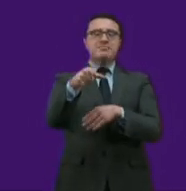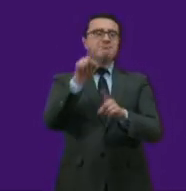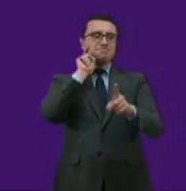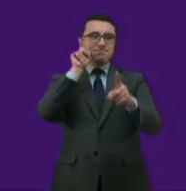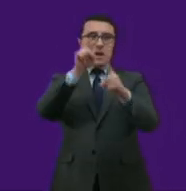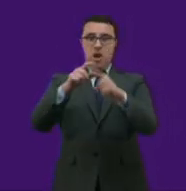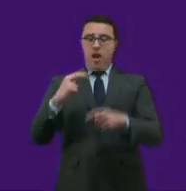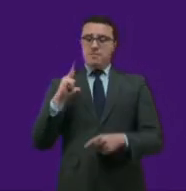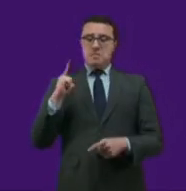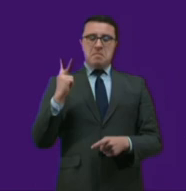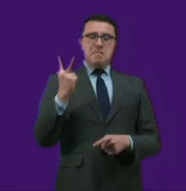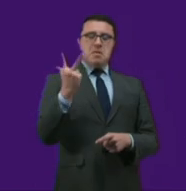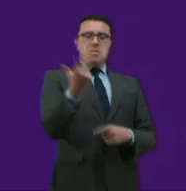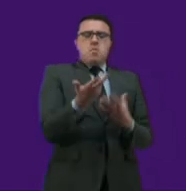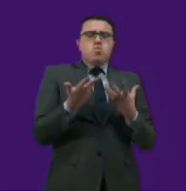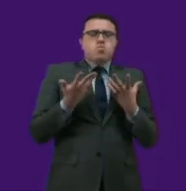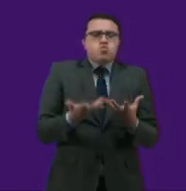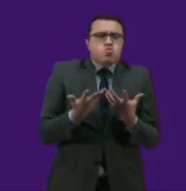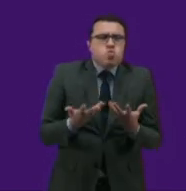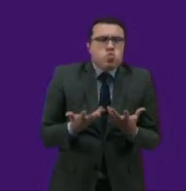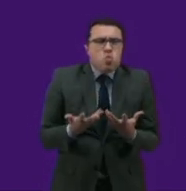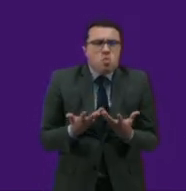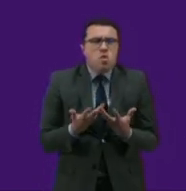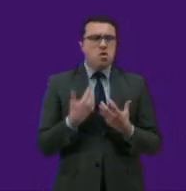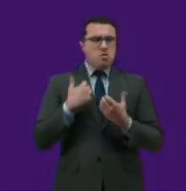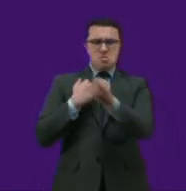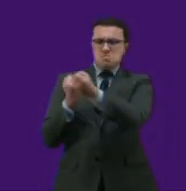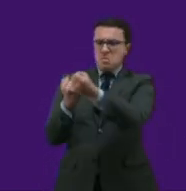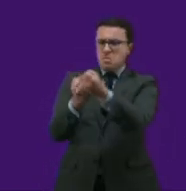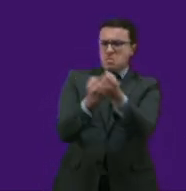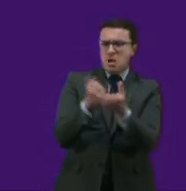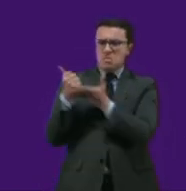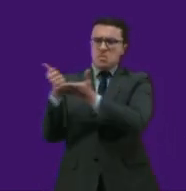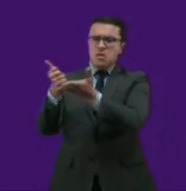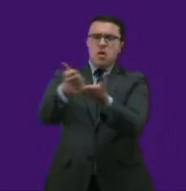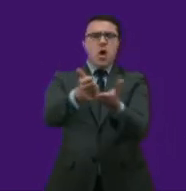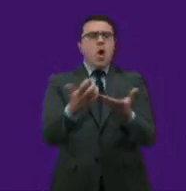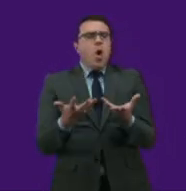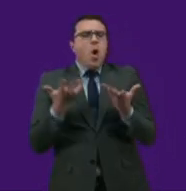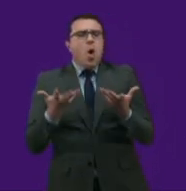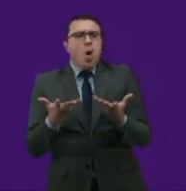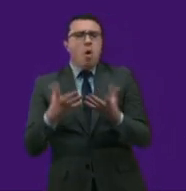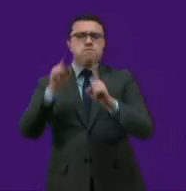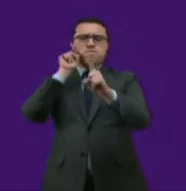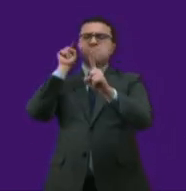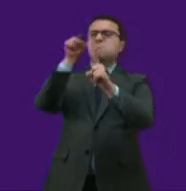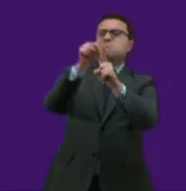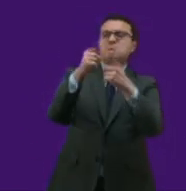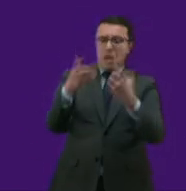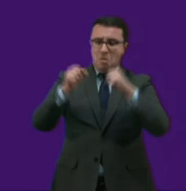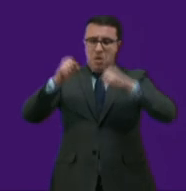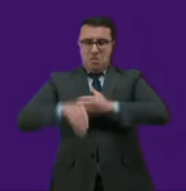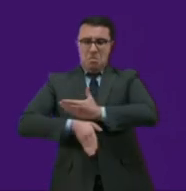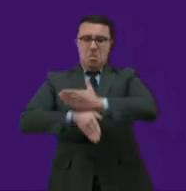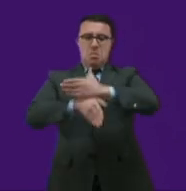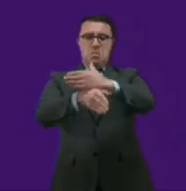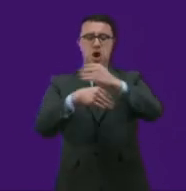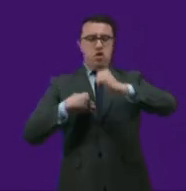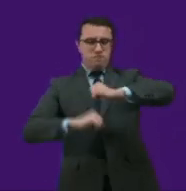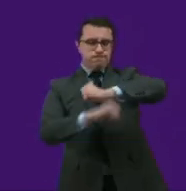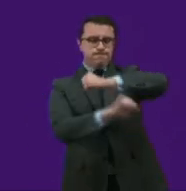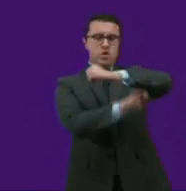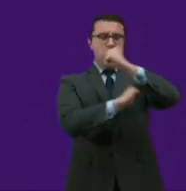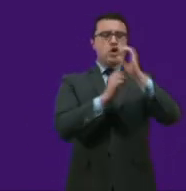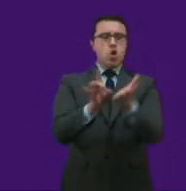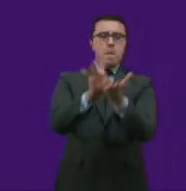evolucionando y qué tipo de herramientas y ayudas debería buscar para continuar fortaleciendo su modelo de negocio,